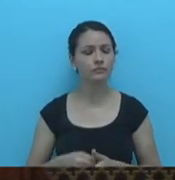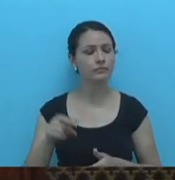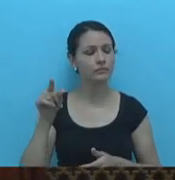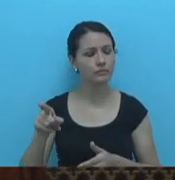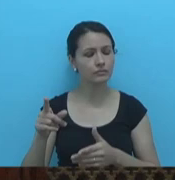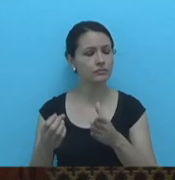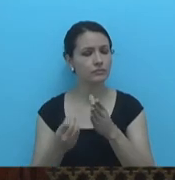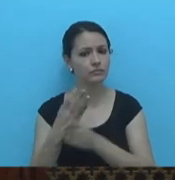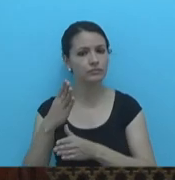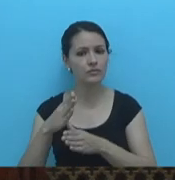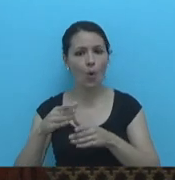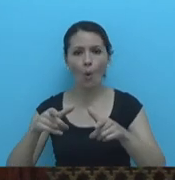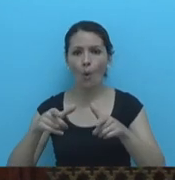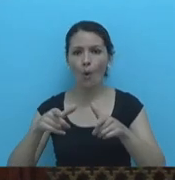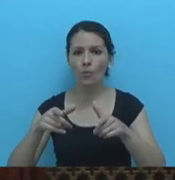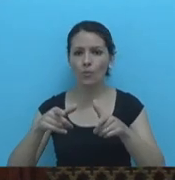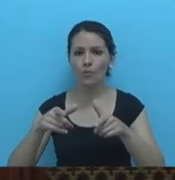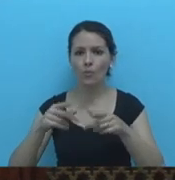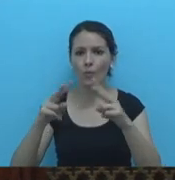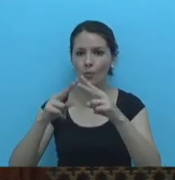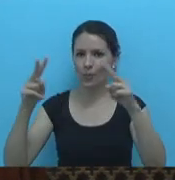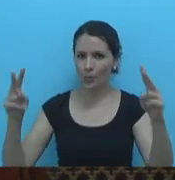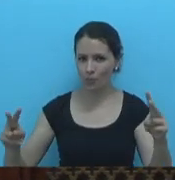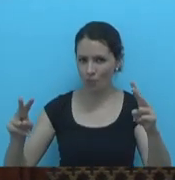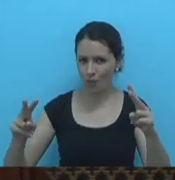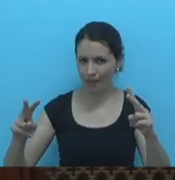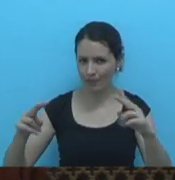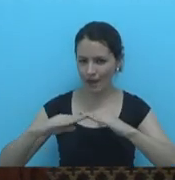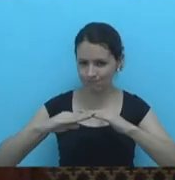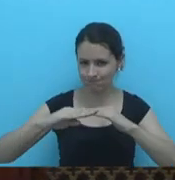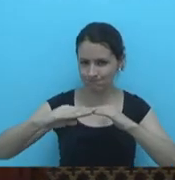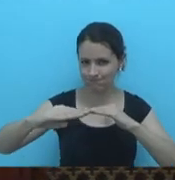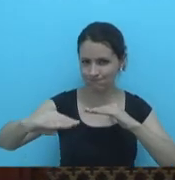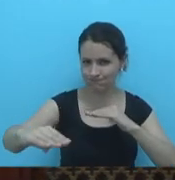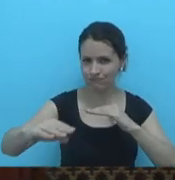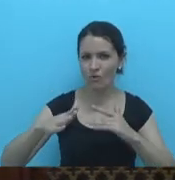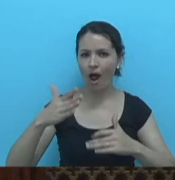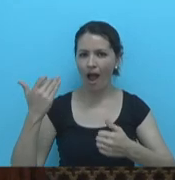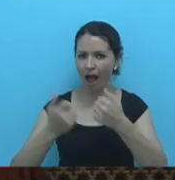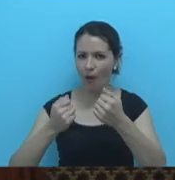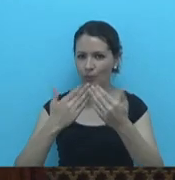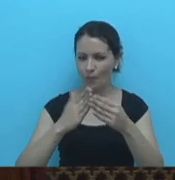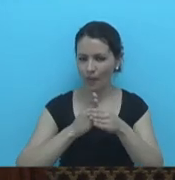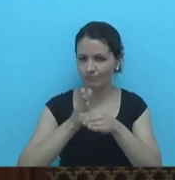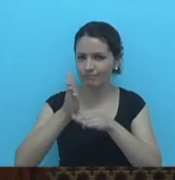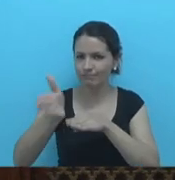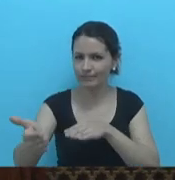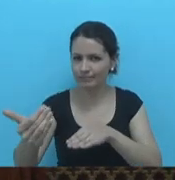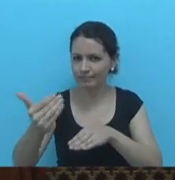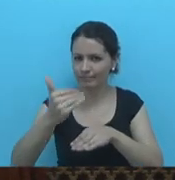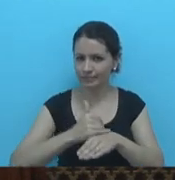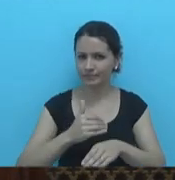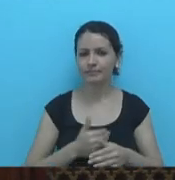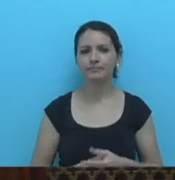sistema de puente flotante que aún hoy permite el paso hacia las islas del Paraná y poder llegar